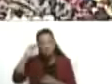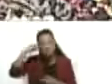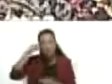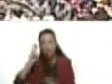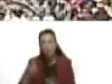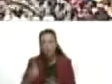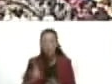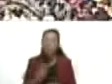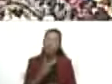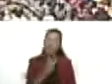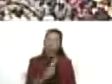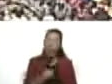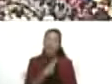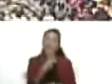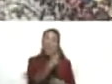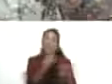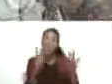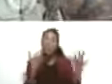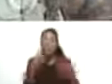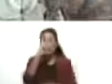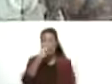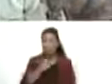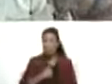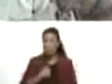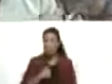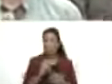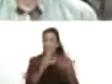Yo tenía 29 años.